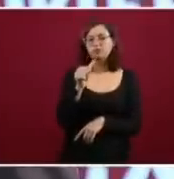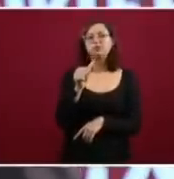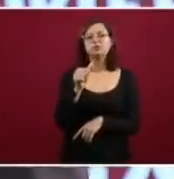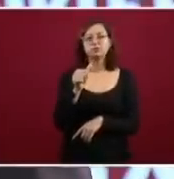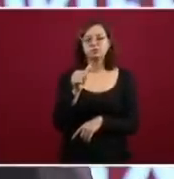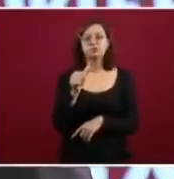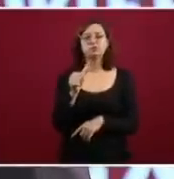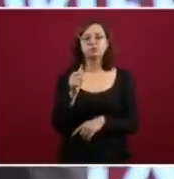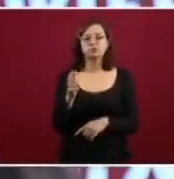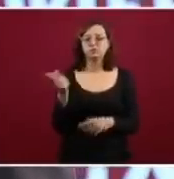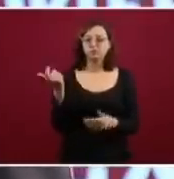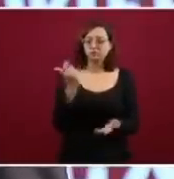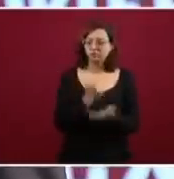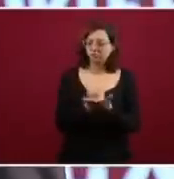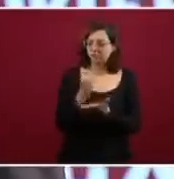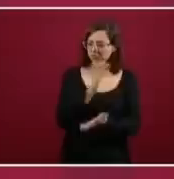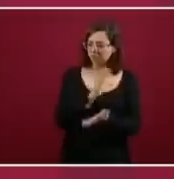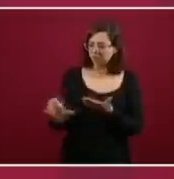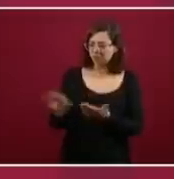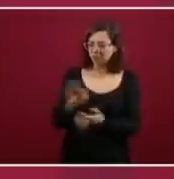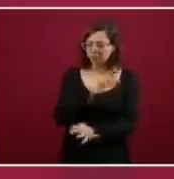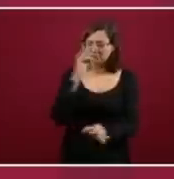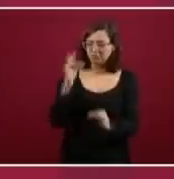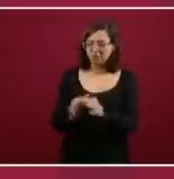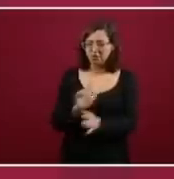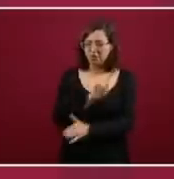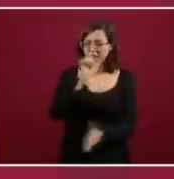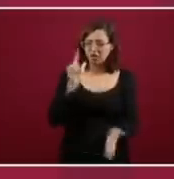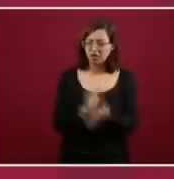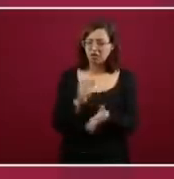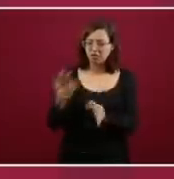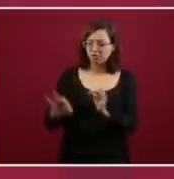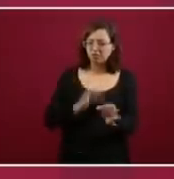de liquidación de conformidad con la ley